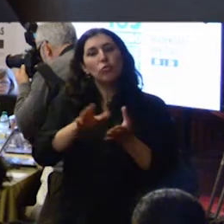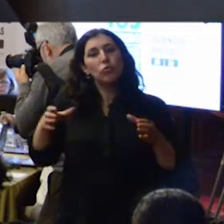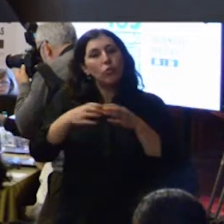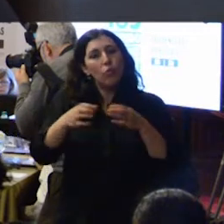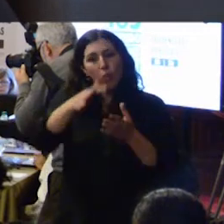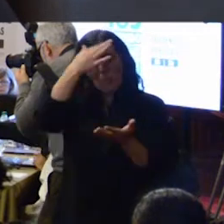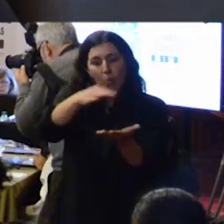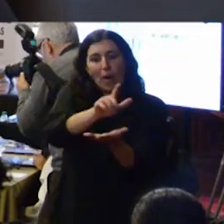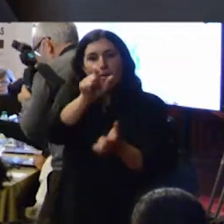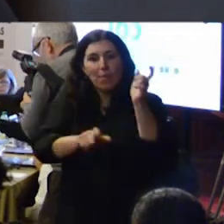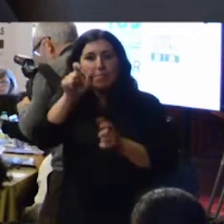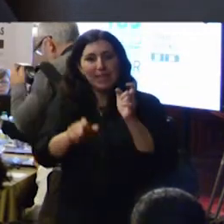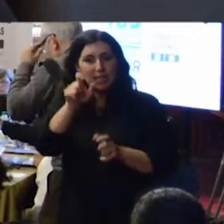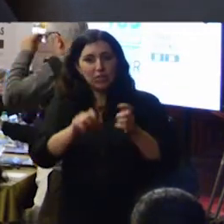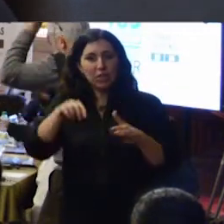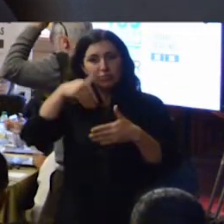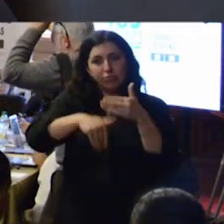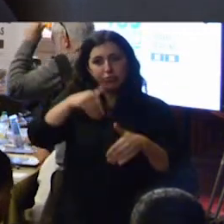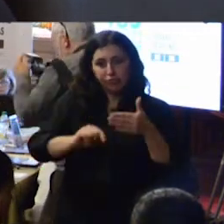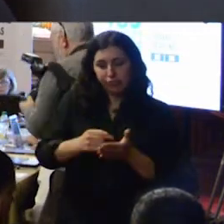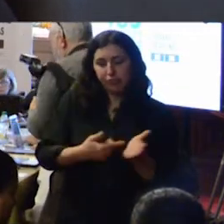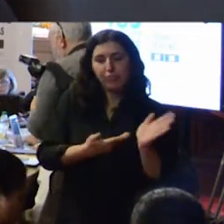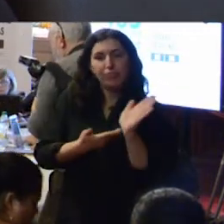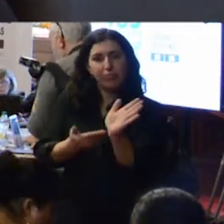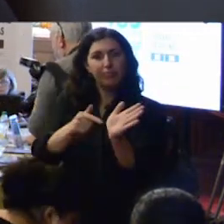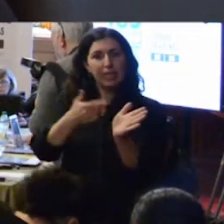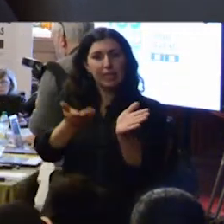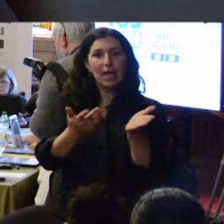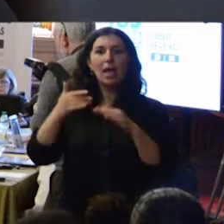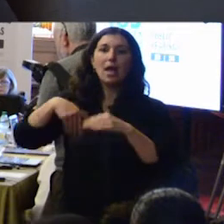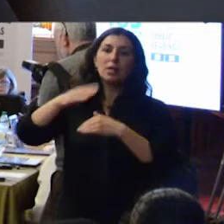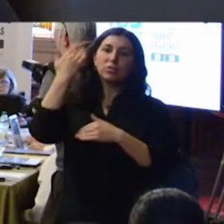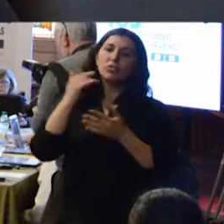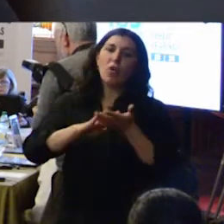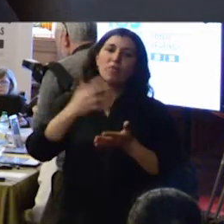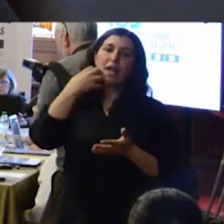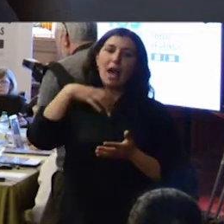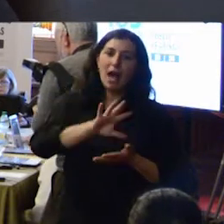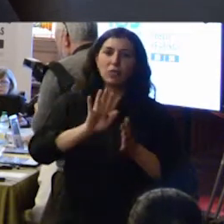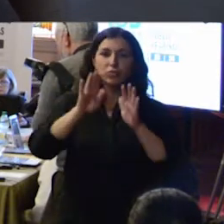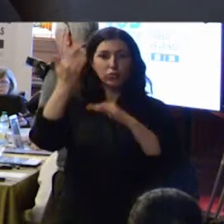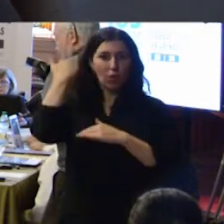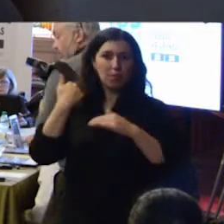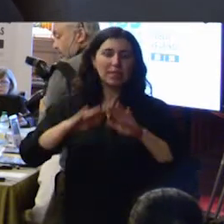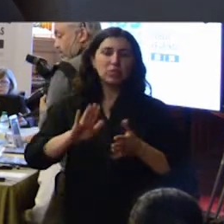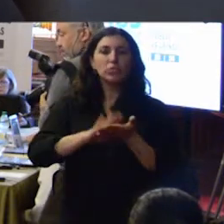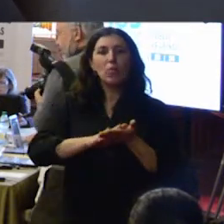la sociedad civil panameña, con quienes sostuvimos una reunión el 3 de agosto pasado, en atención a que ellos nos